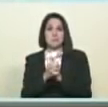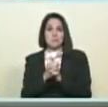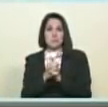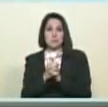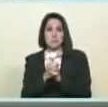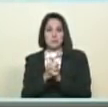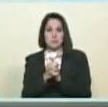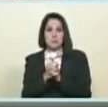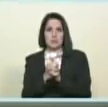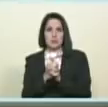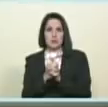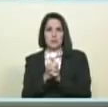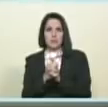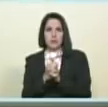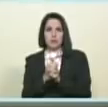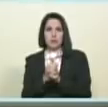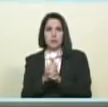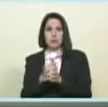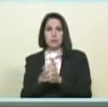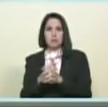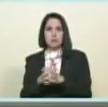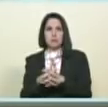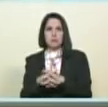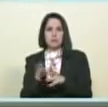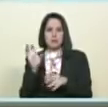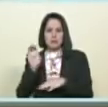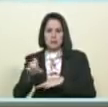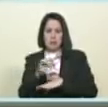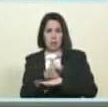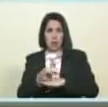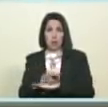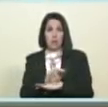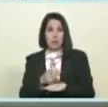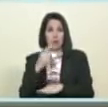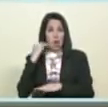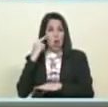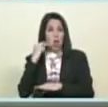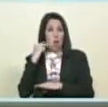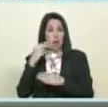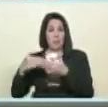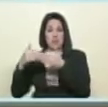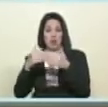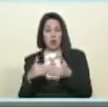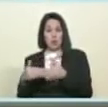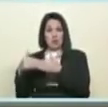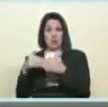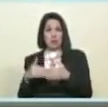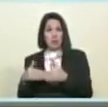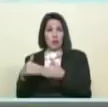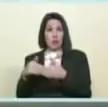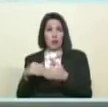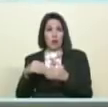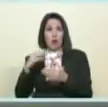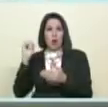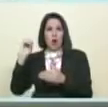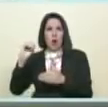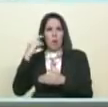En la época del gobierno de Barack Obama, la persecución era disimulada.